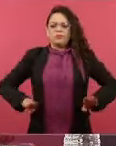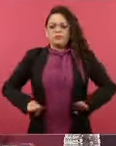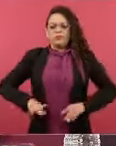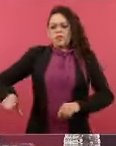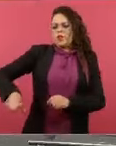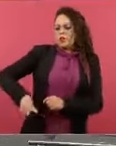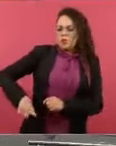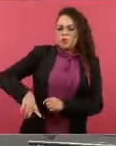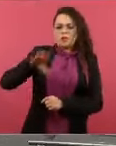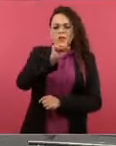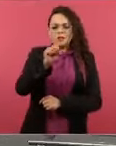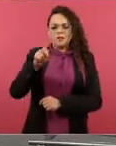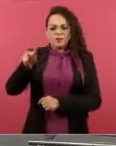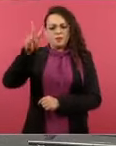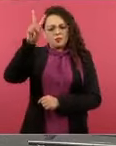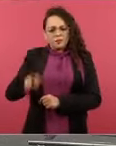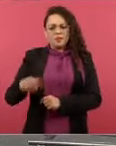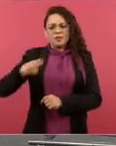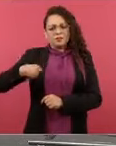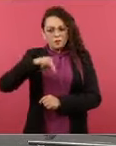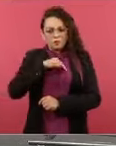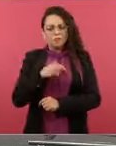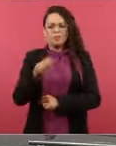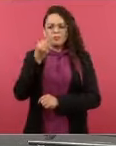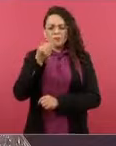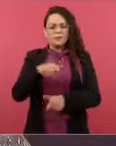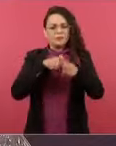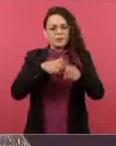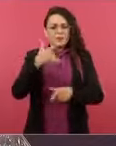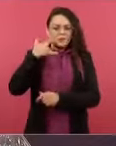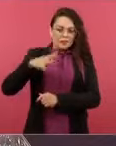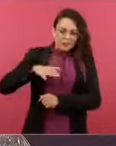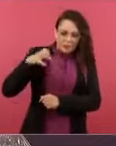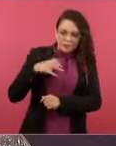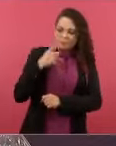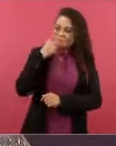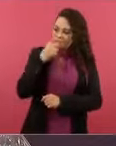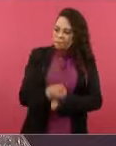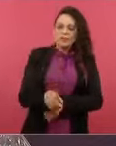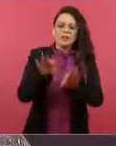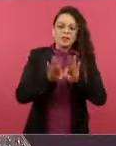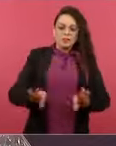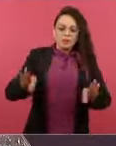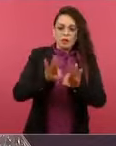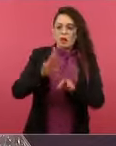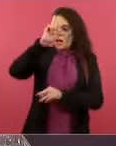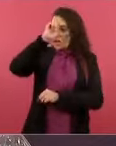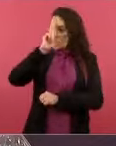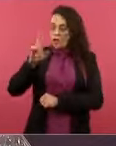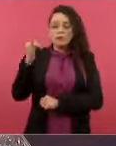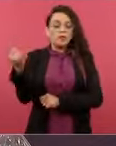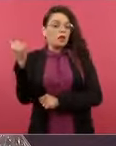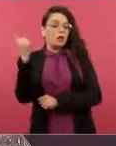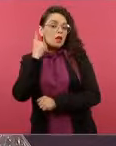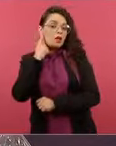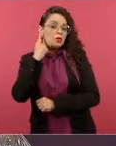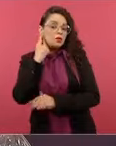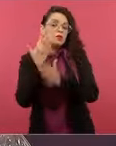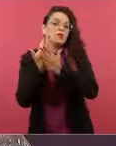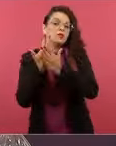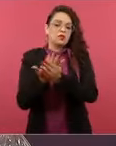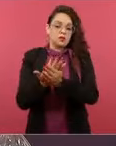lo estamos insistiendo, tenemos que escuchar. Tenemos que tener respeto por la opinión de los otros. Vamos a